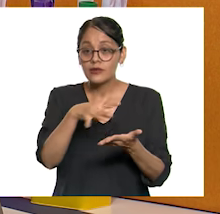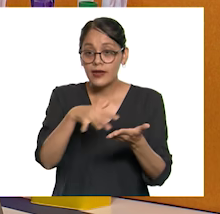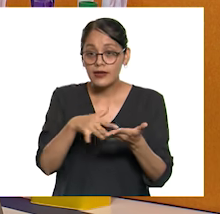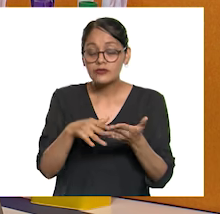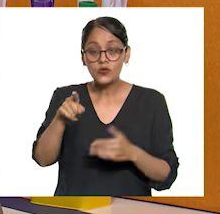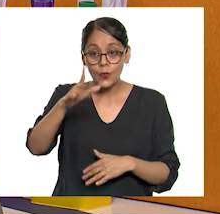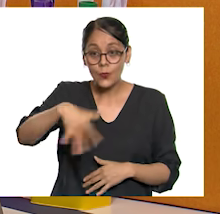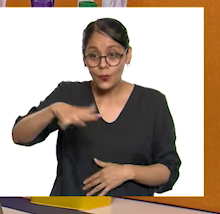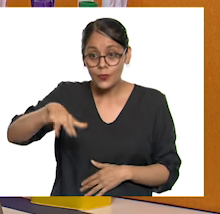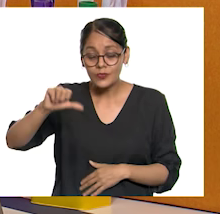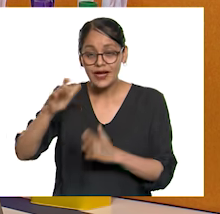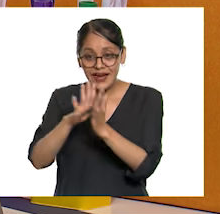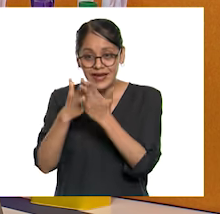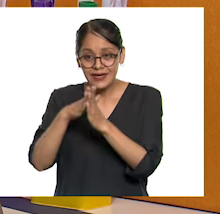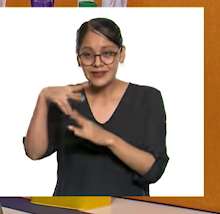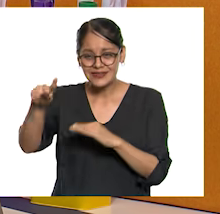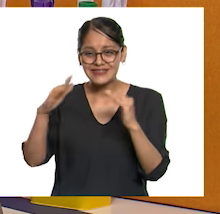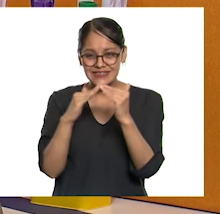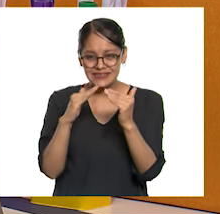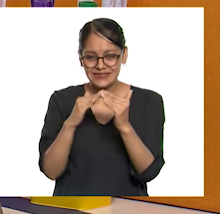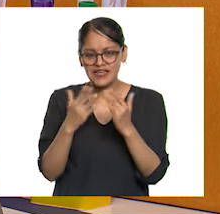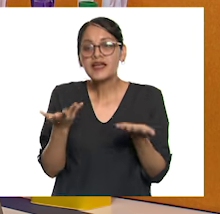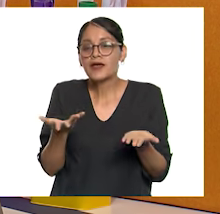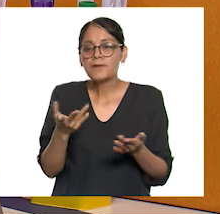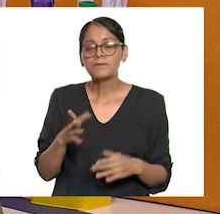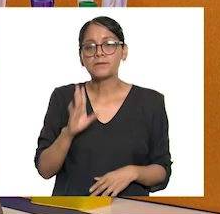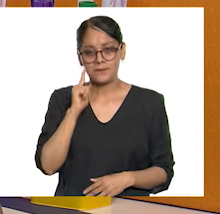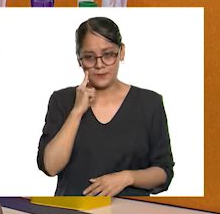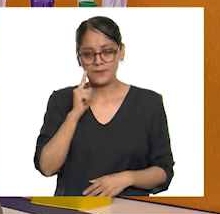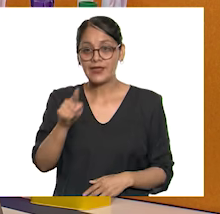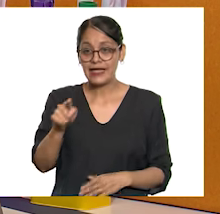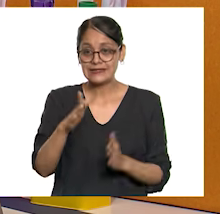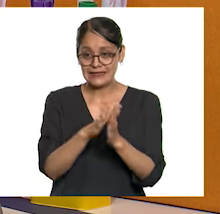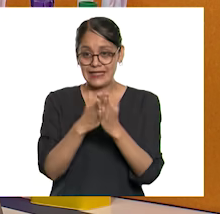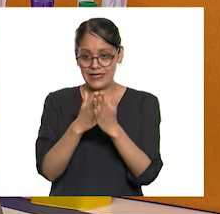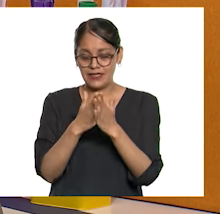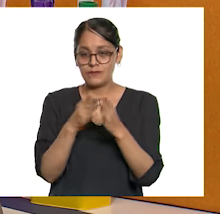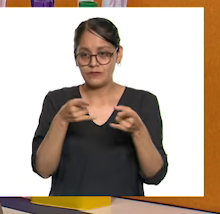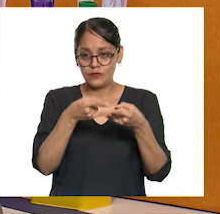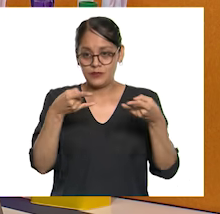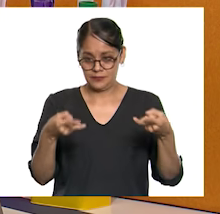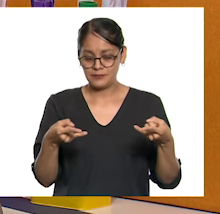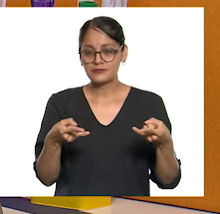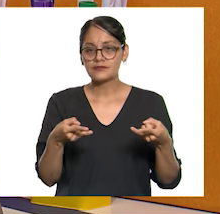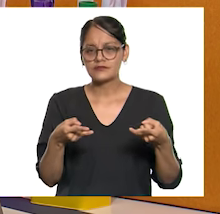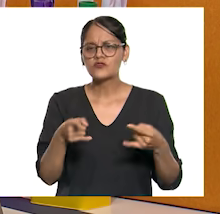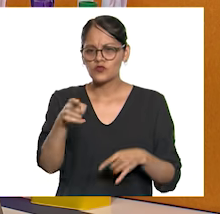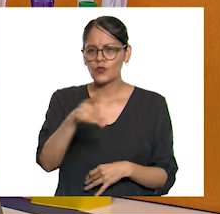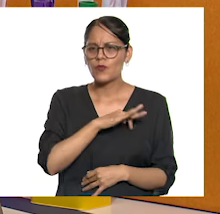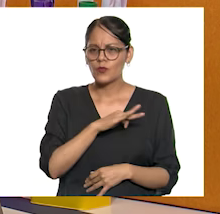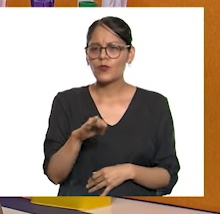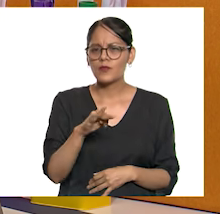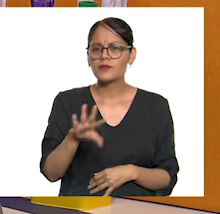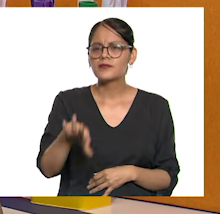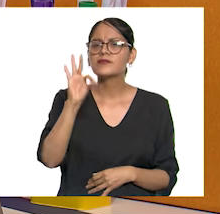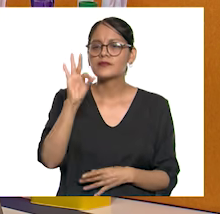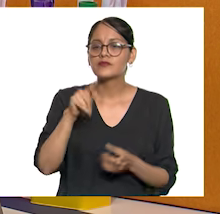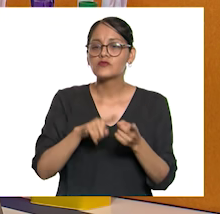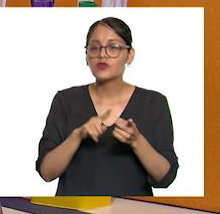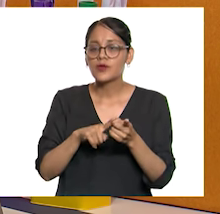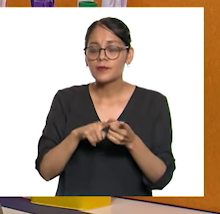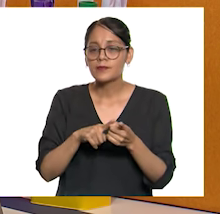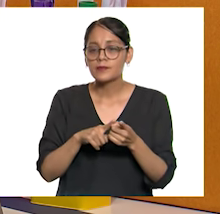busquen ahí en los libros de su casa. Es más, este cuento, Ale, lo pueden encontrar en la